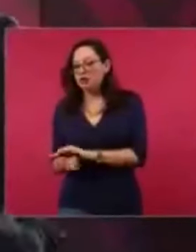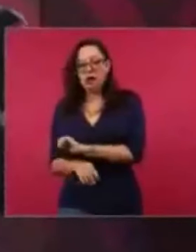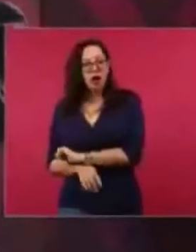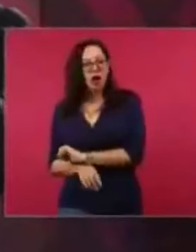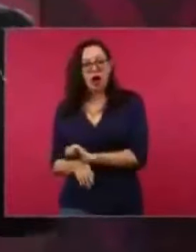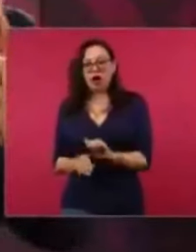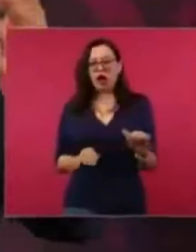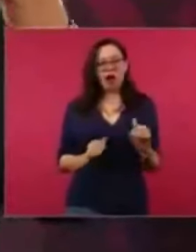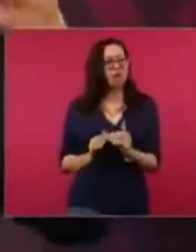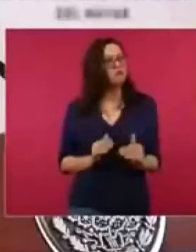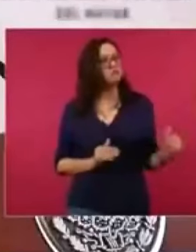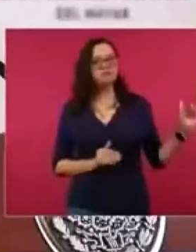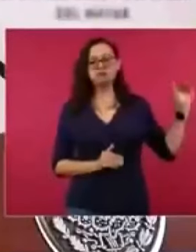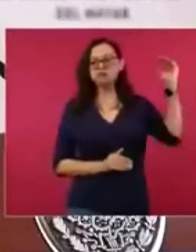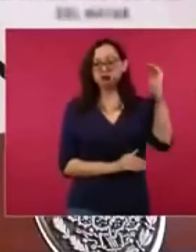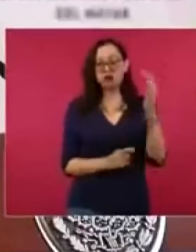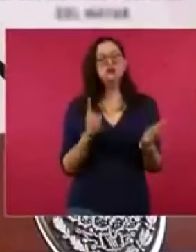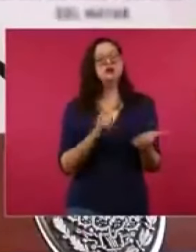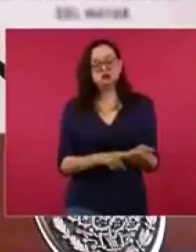Y se sorprende uno